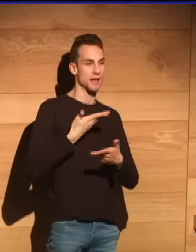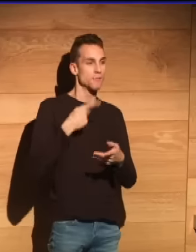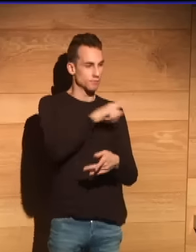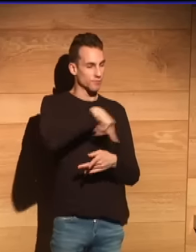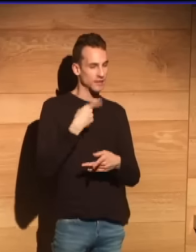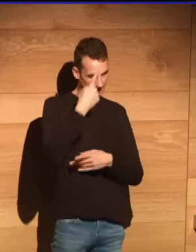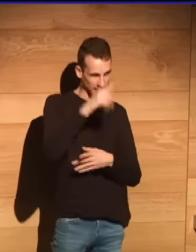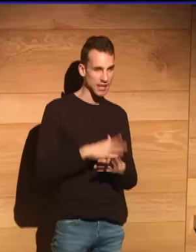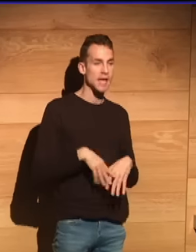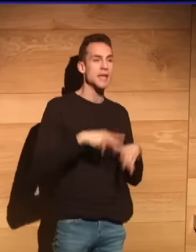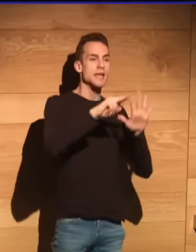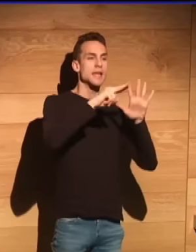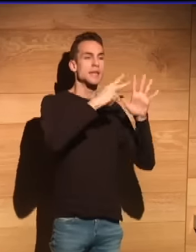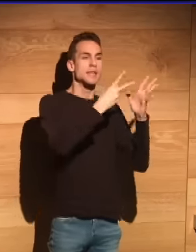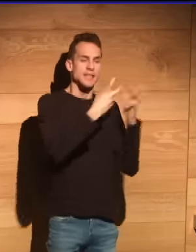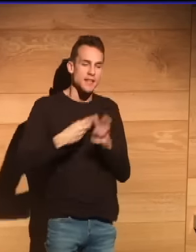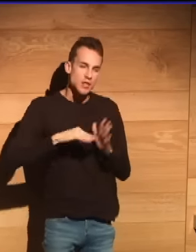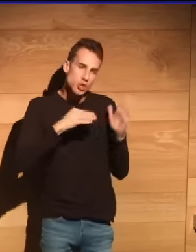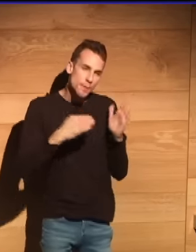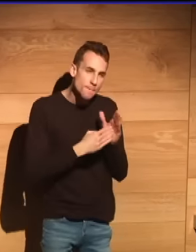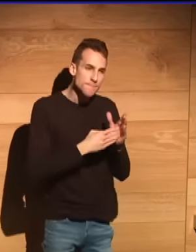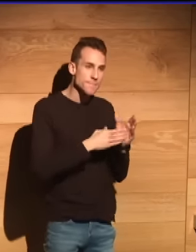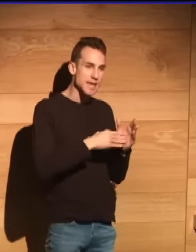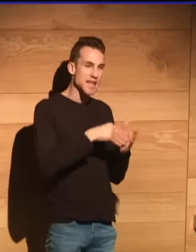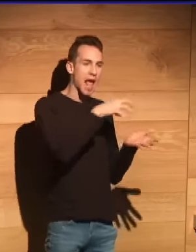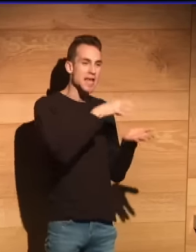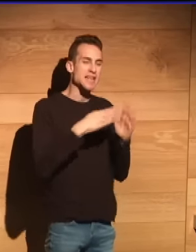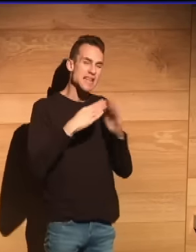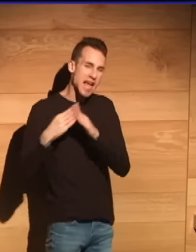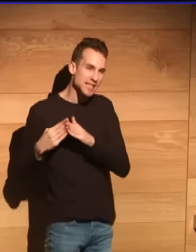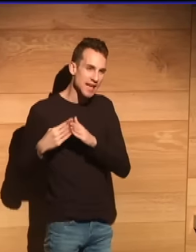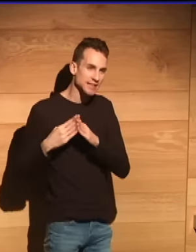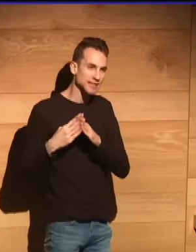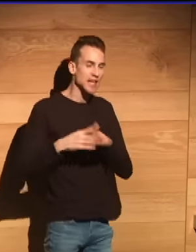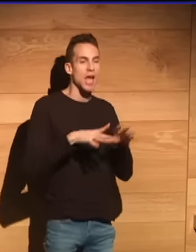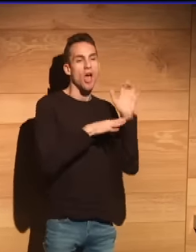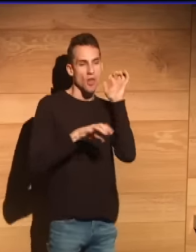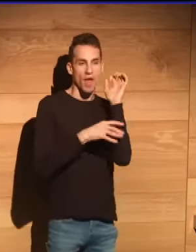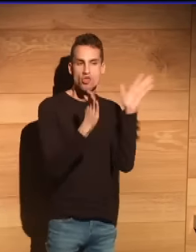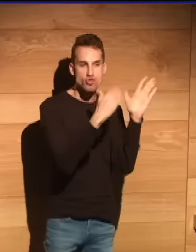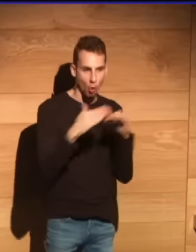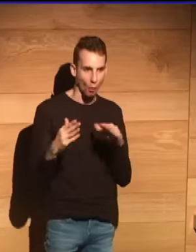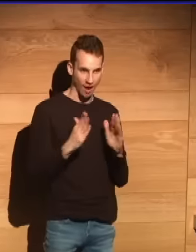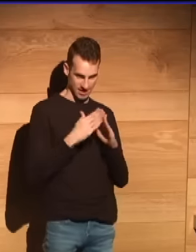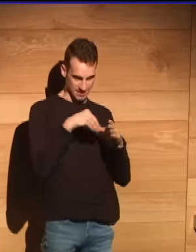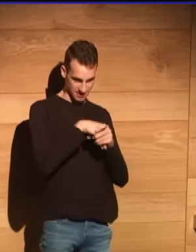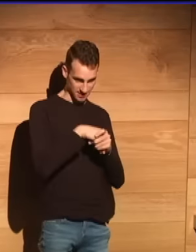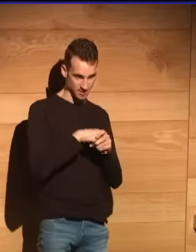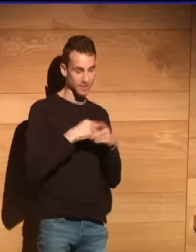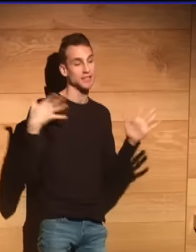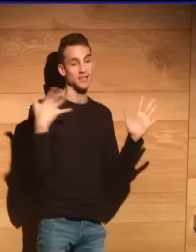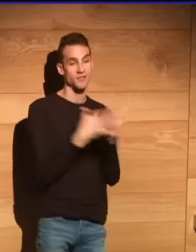ordenador y una conexión a Internet y, por tanto, un 9% de alumnos de este país no podía seguir la educación. Y eso ha sido tremendo. Y ya durante la pandemia